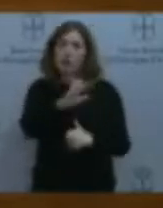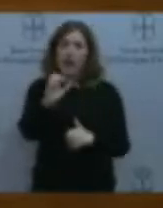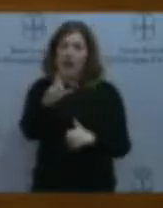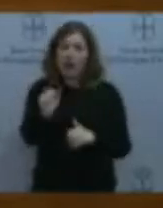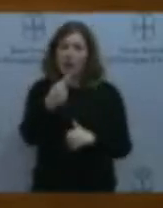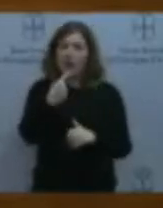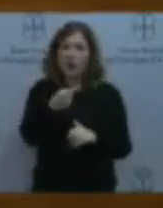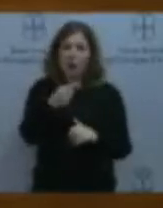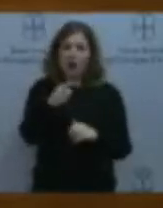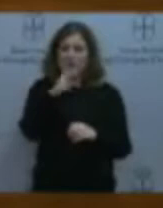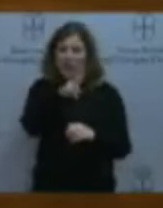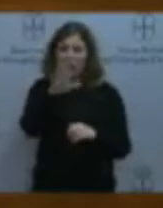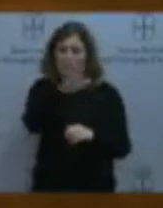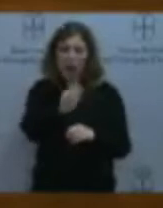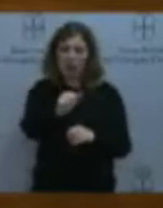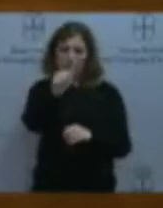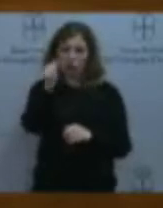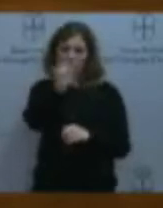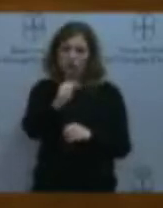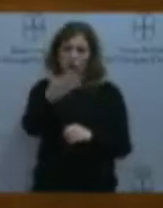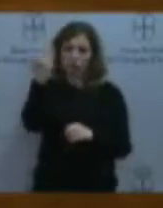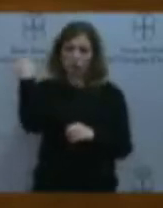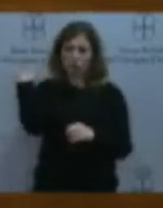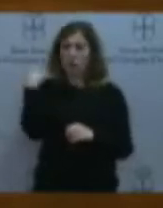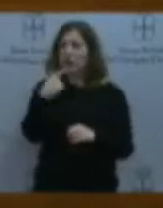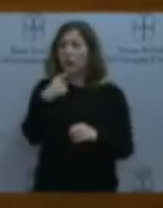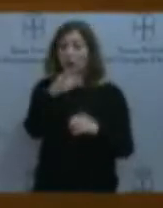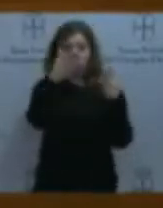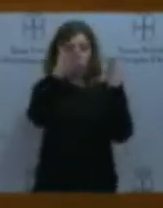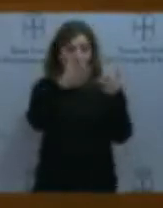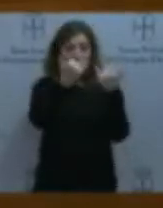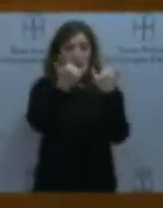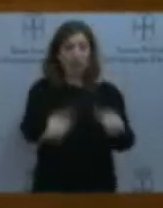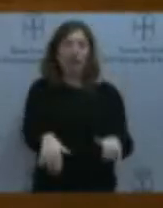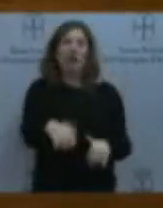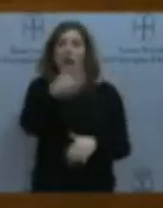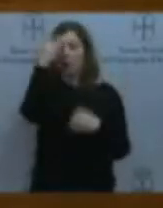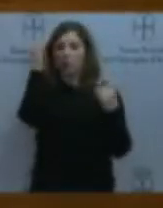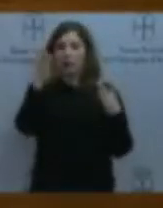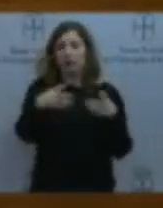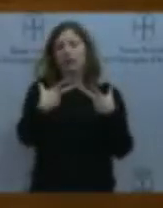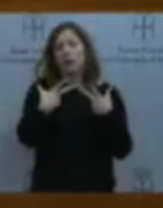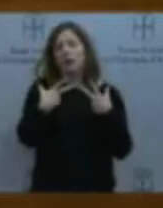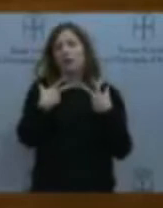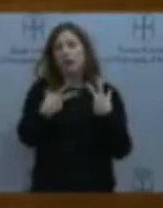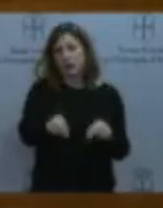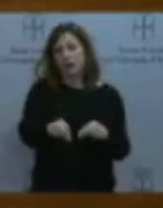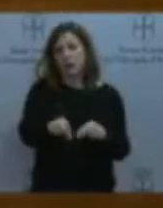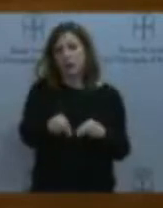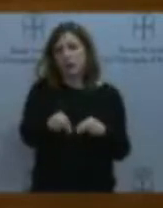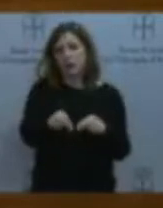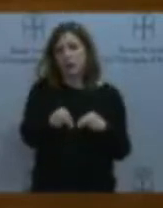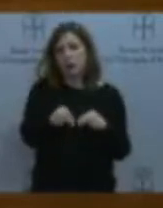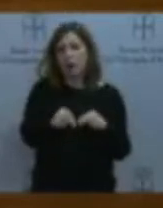en esos 25 años, usted celebraba que se hubiesen acabado los penachos de humo de las